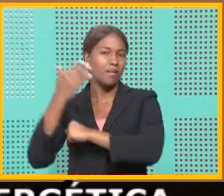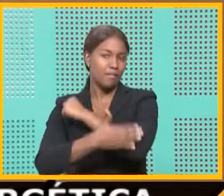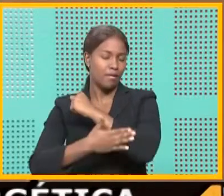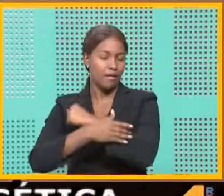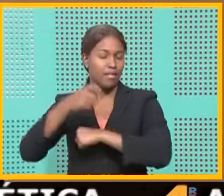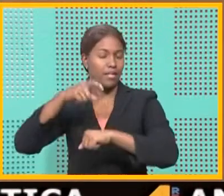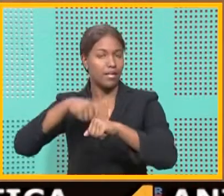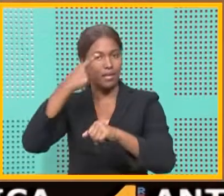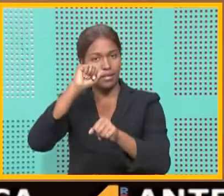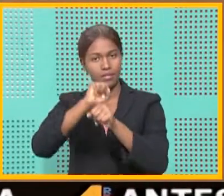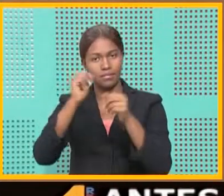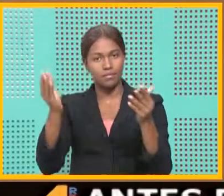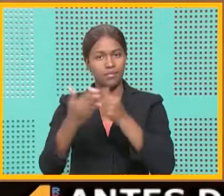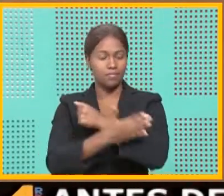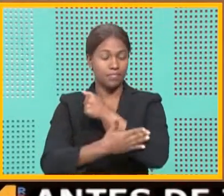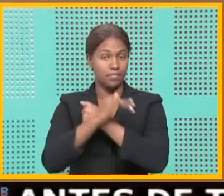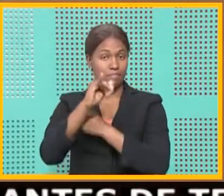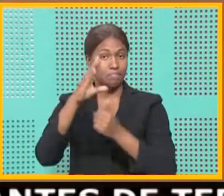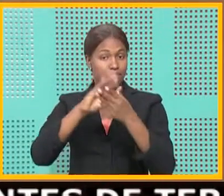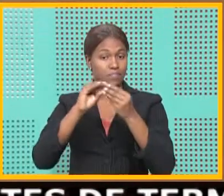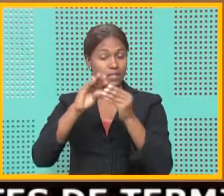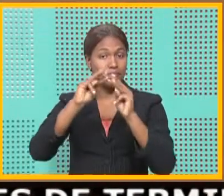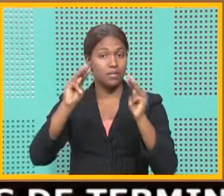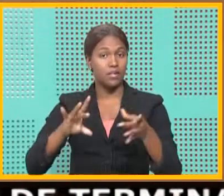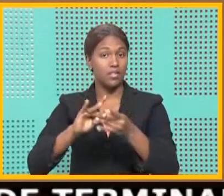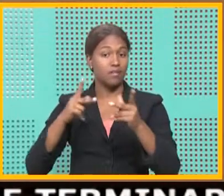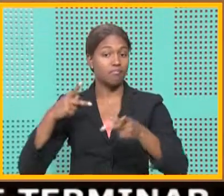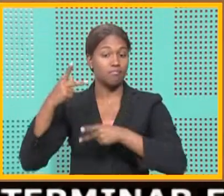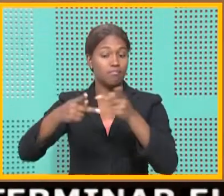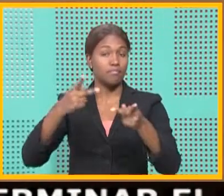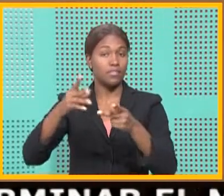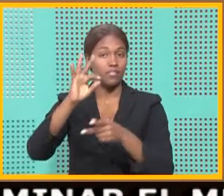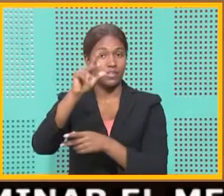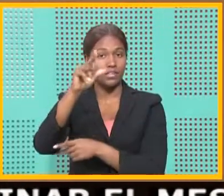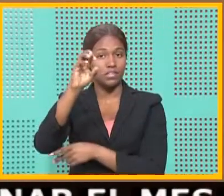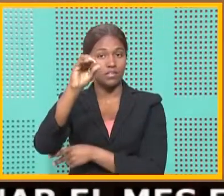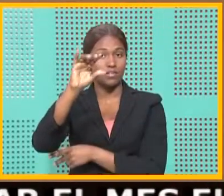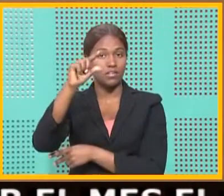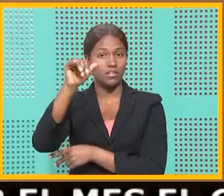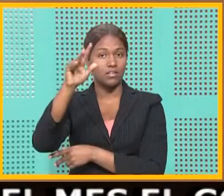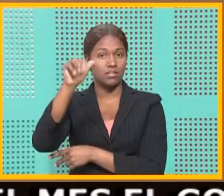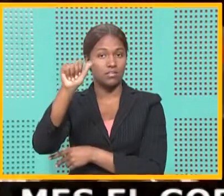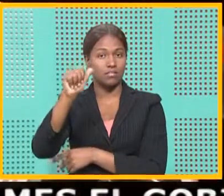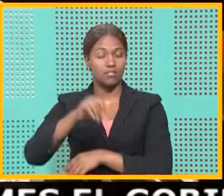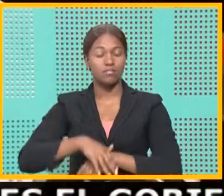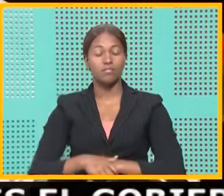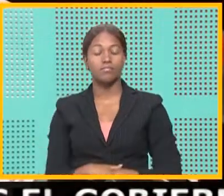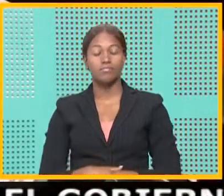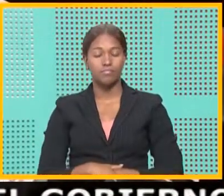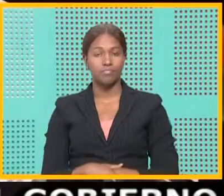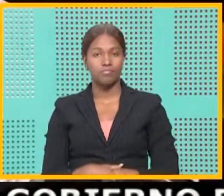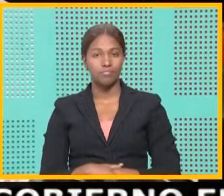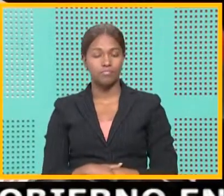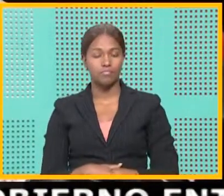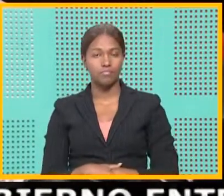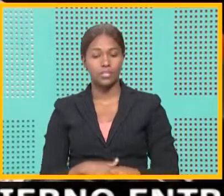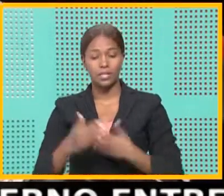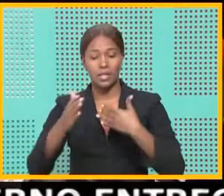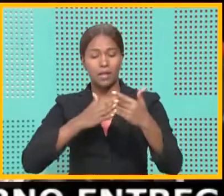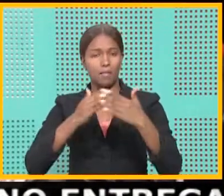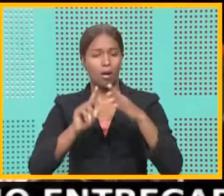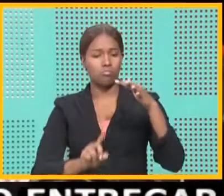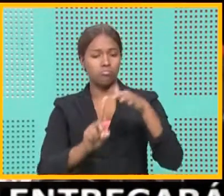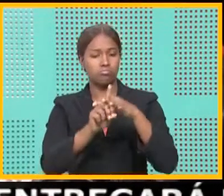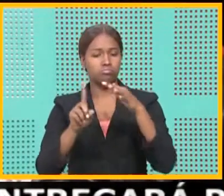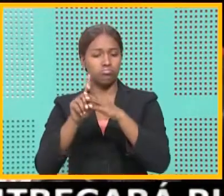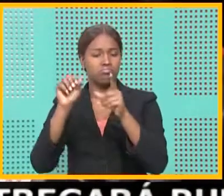la hora de invertir en el país. Así lo aseguró el ministro de Turismo, Francisco Javier García. A pesar de los hechos que